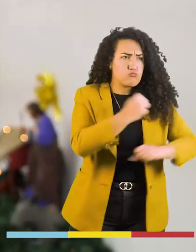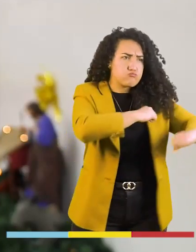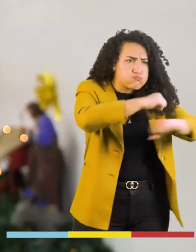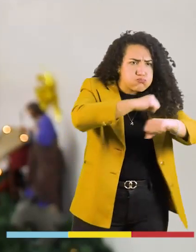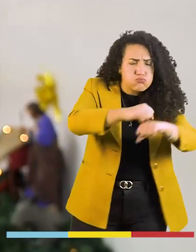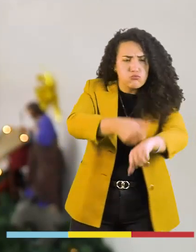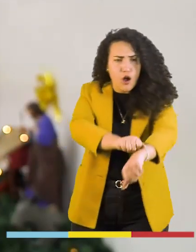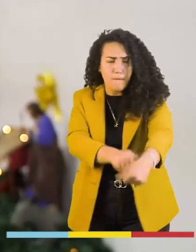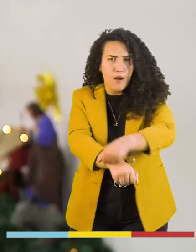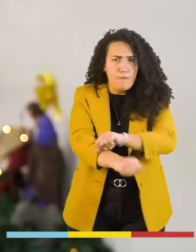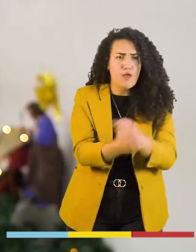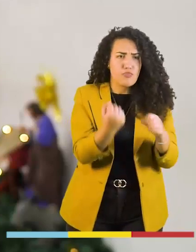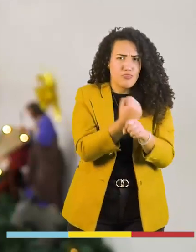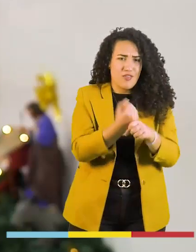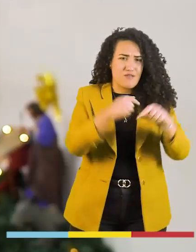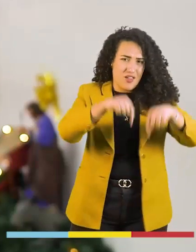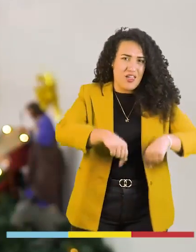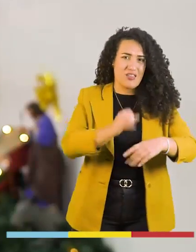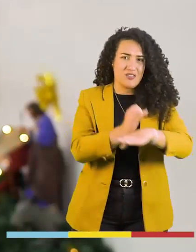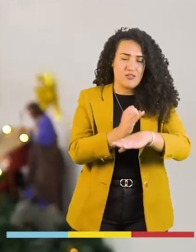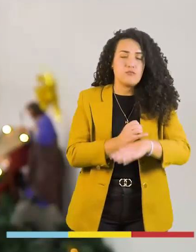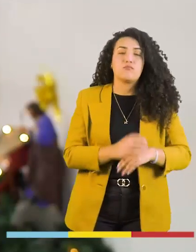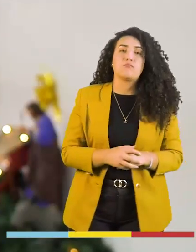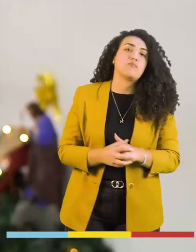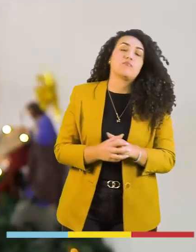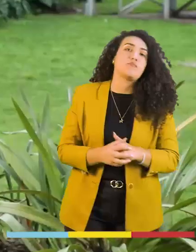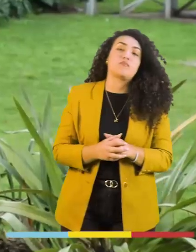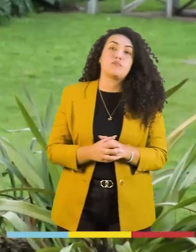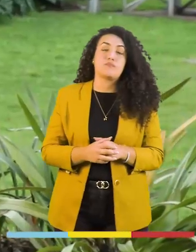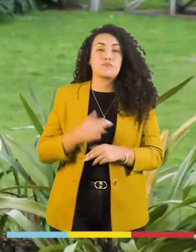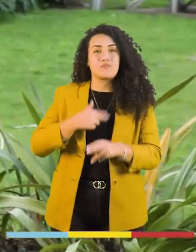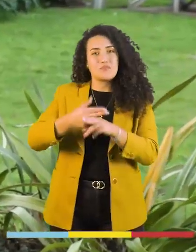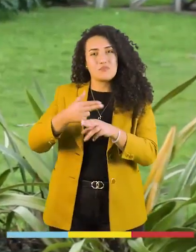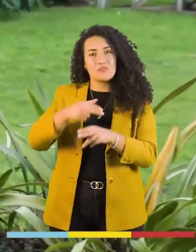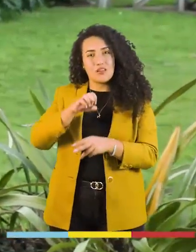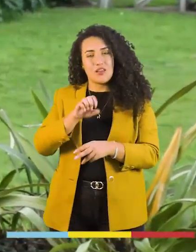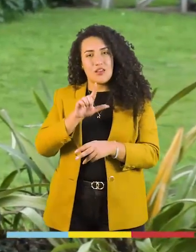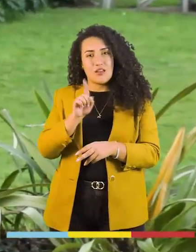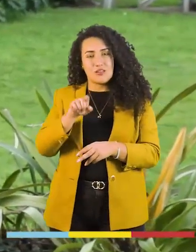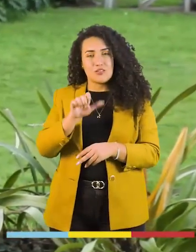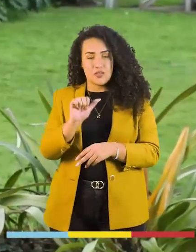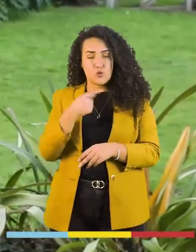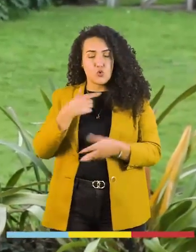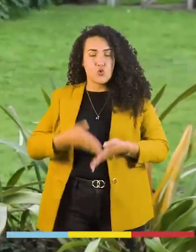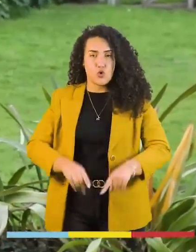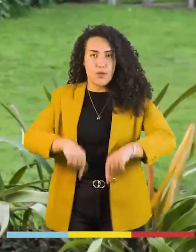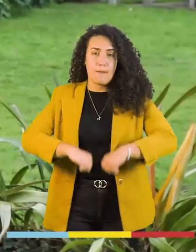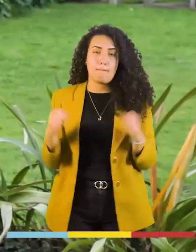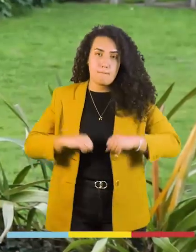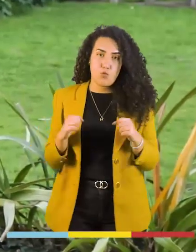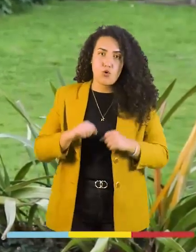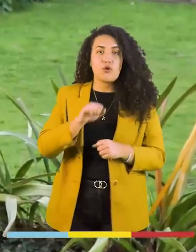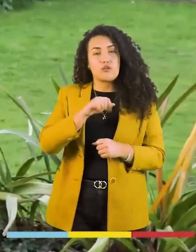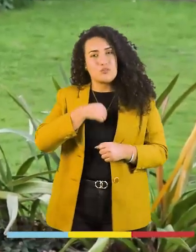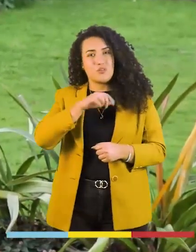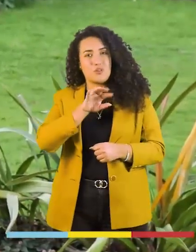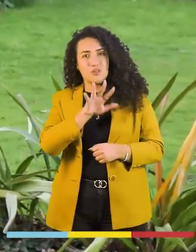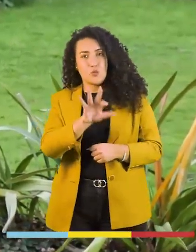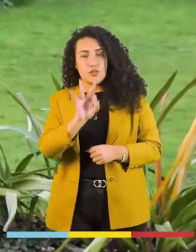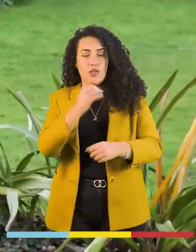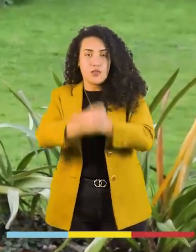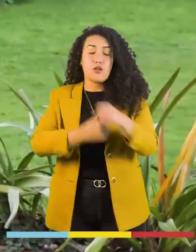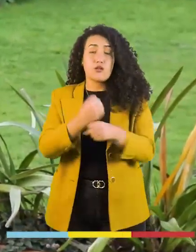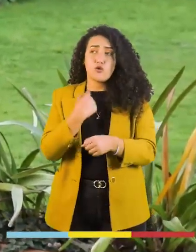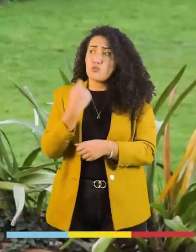ponen el alma a las labores que desarrollan en esta institución. Mi nombre es Irsa Fagua Rodríguez, soy de la ciudad de